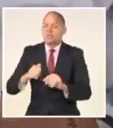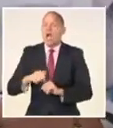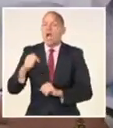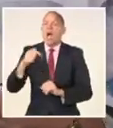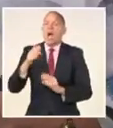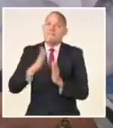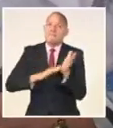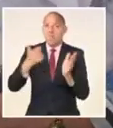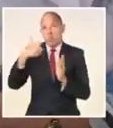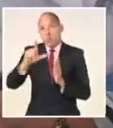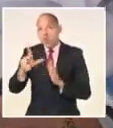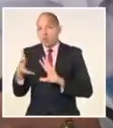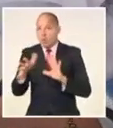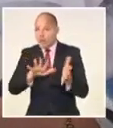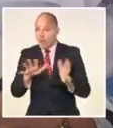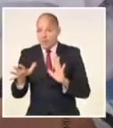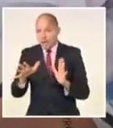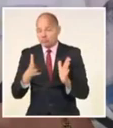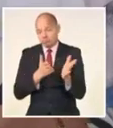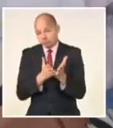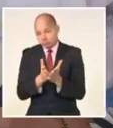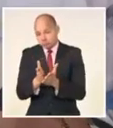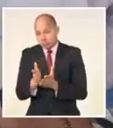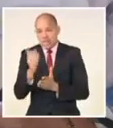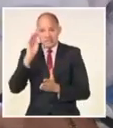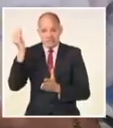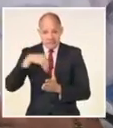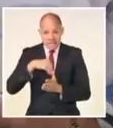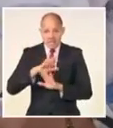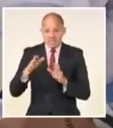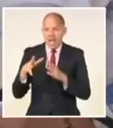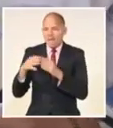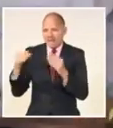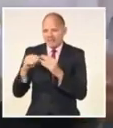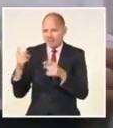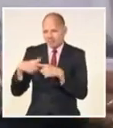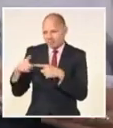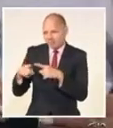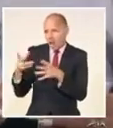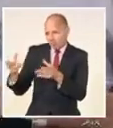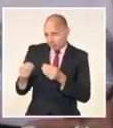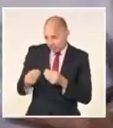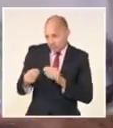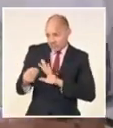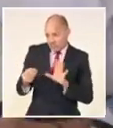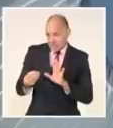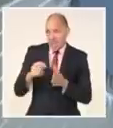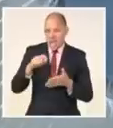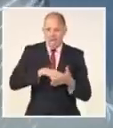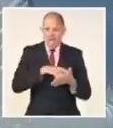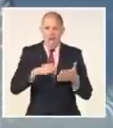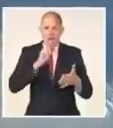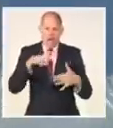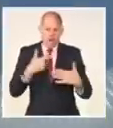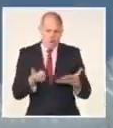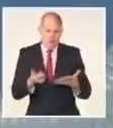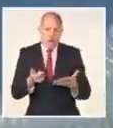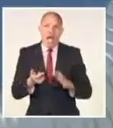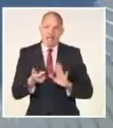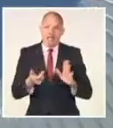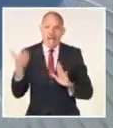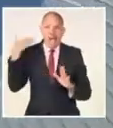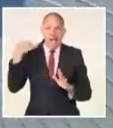de ya saber los procesos de entrega de las materias primas, pudimos cambiar el plan de 75 millones a 150 millones.